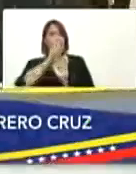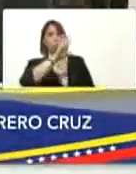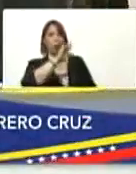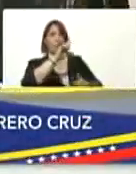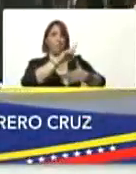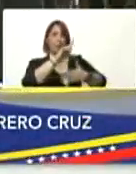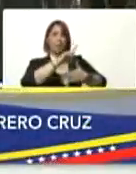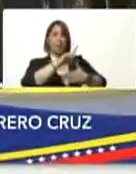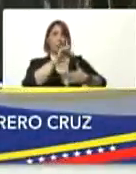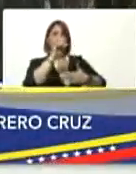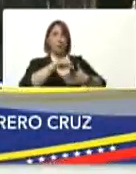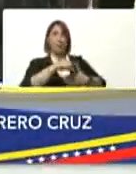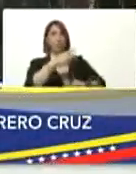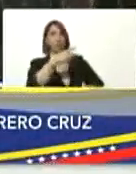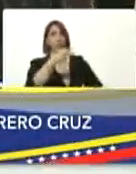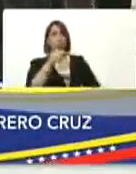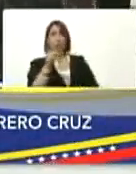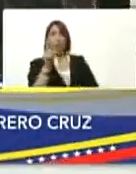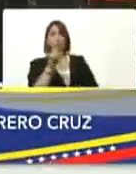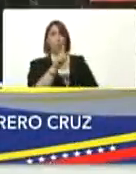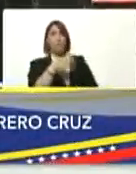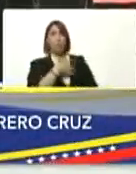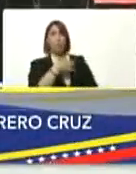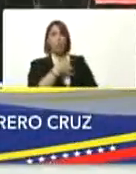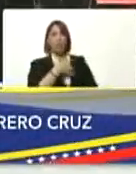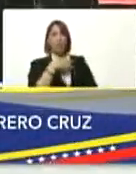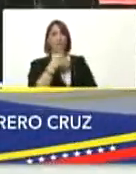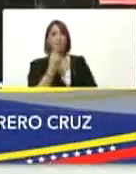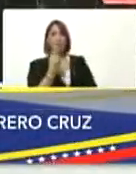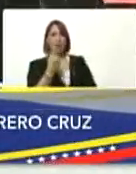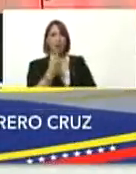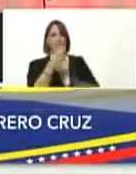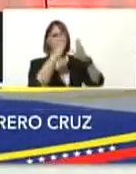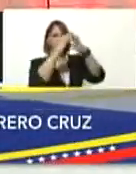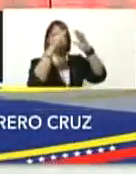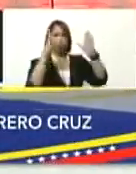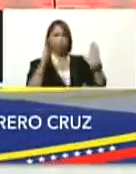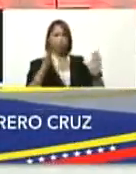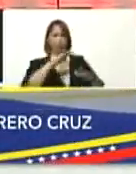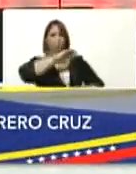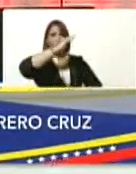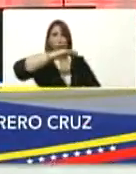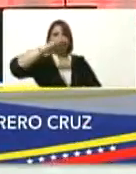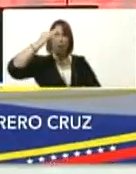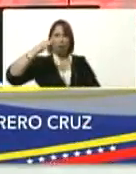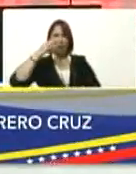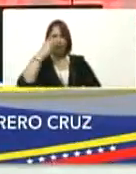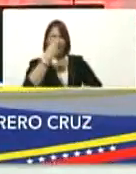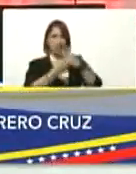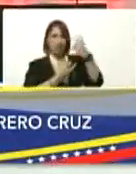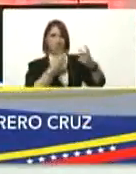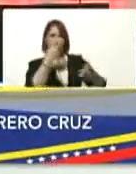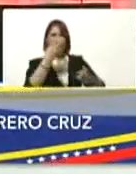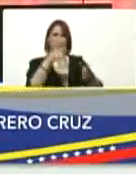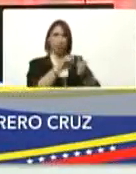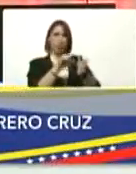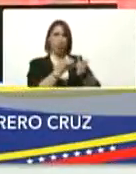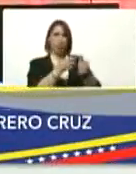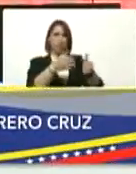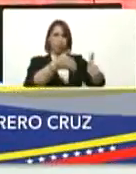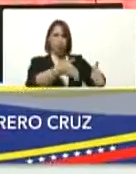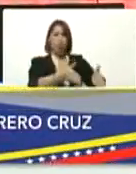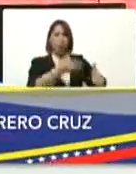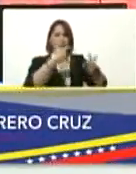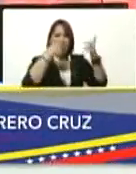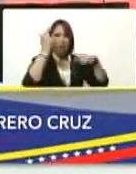no podía faltar el cuartel de la montaña, con mucha carga de emoción. Allí la delegación que